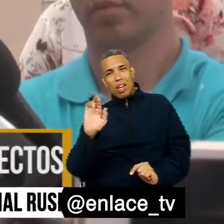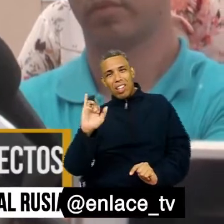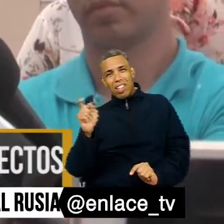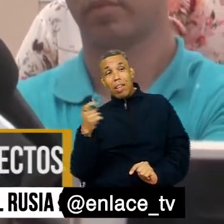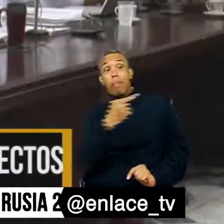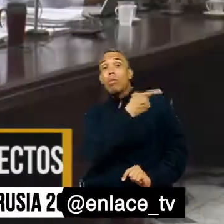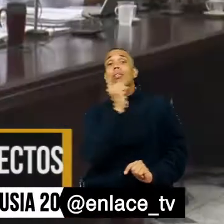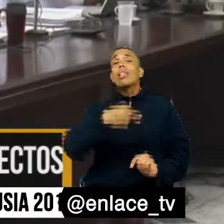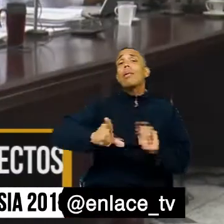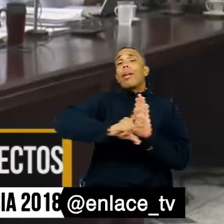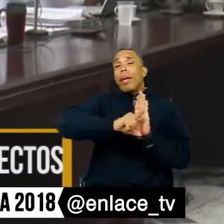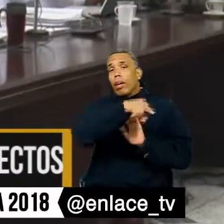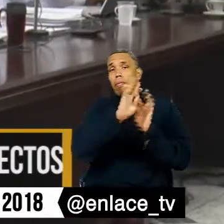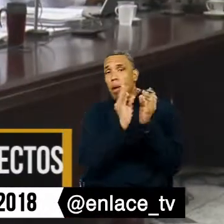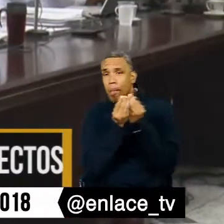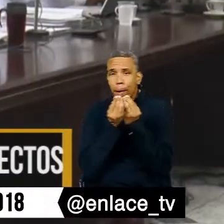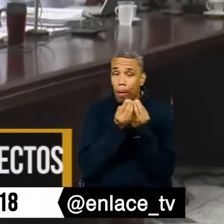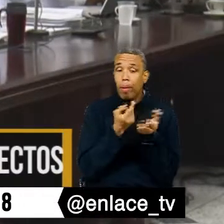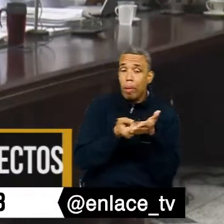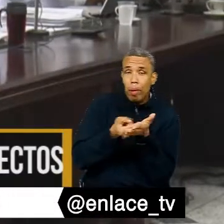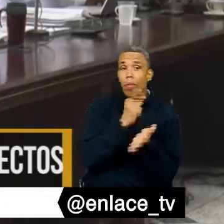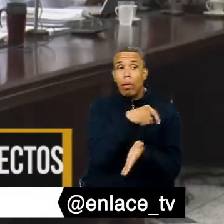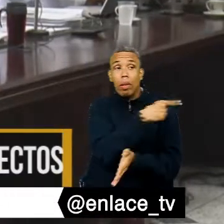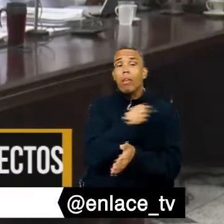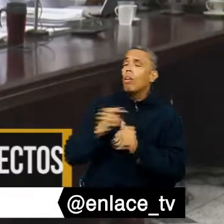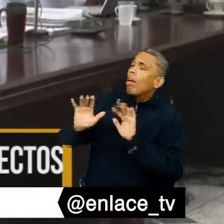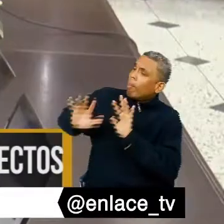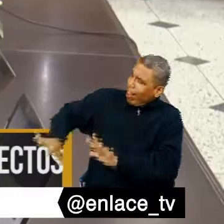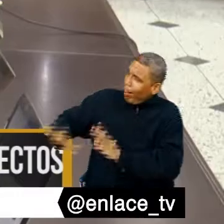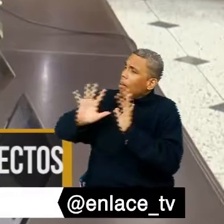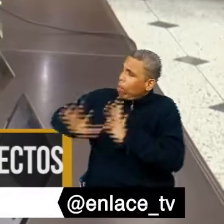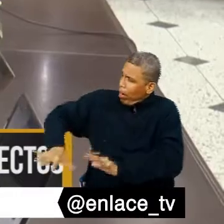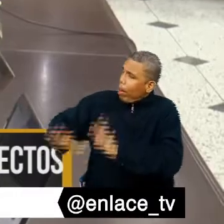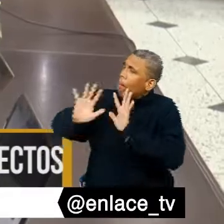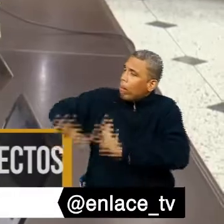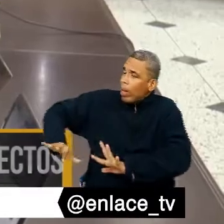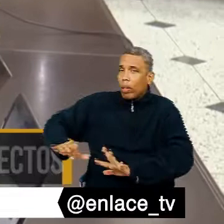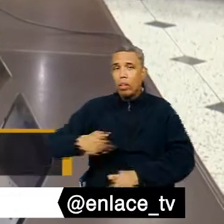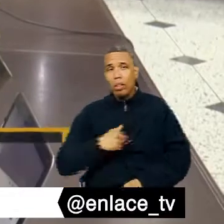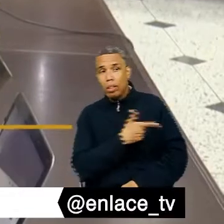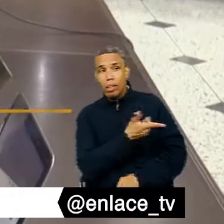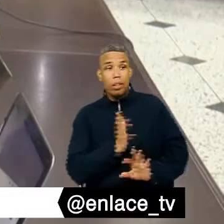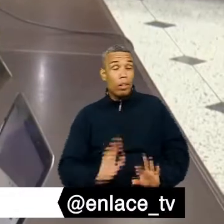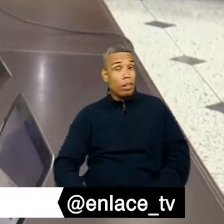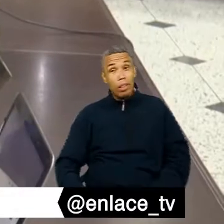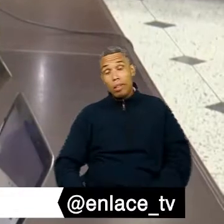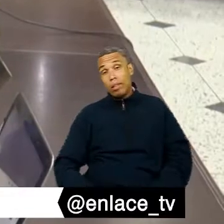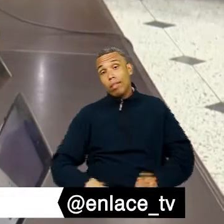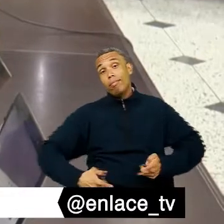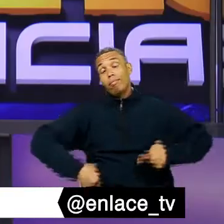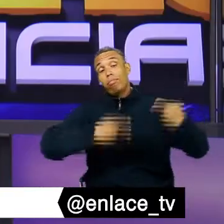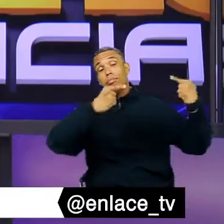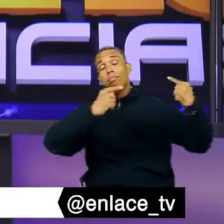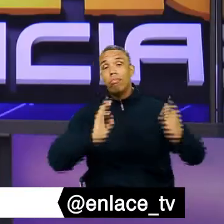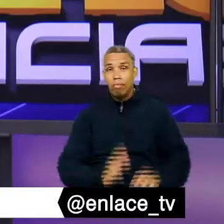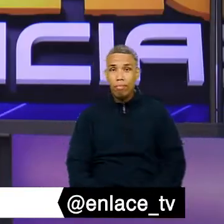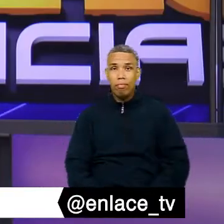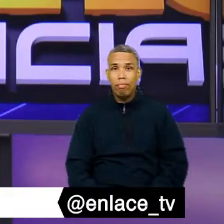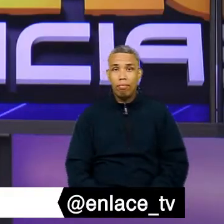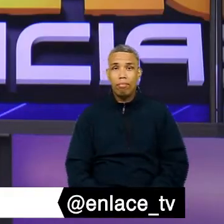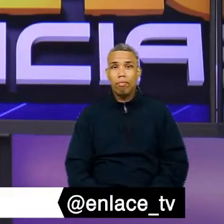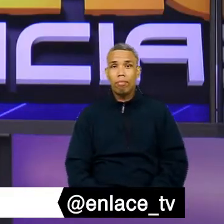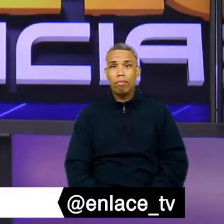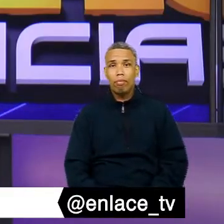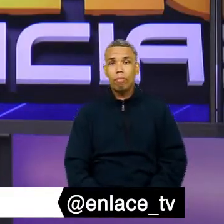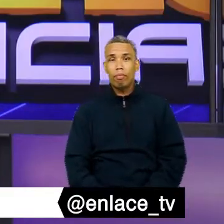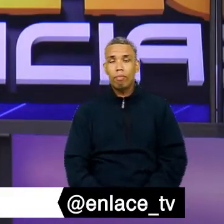por el Ejecutivo y la negativa a otras hacen cada vez más notorias las diferencias entre el alcalde y los concejales de Barranca Bermeja. De otra